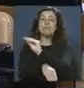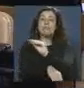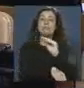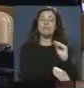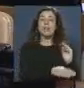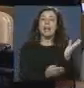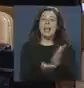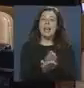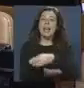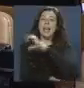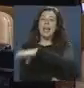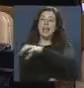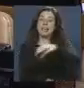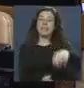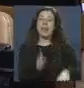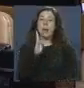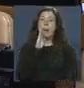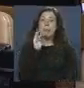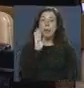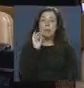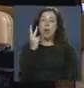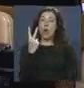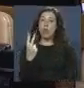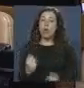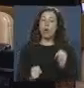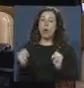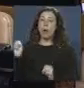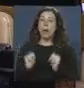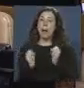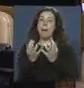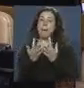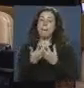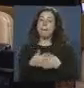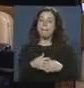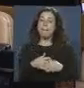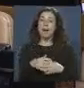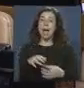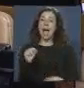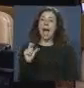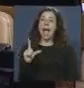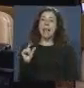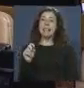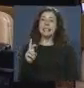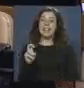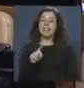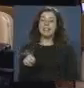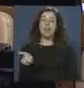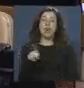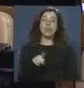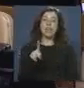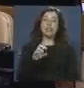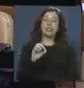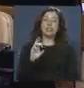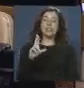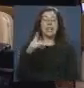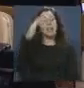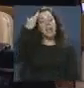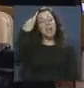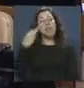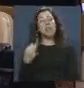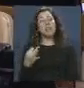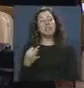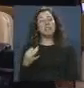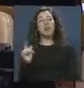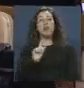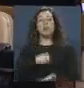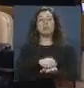establecimientos educacionales de la región del Biobío. Hay 2 empresas en particular, Aliservice y Socer, que tomaron la decisión de